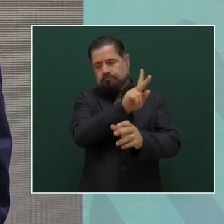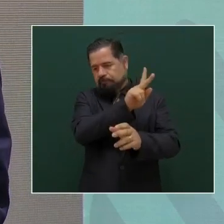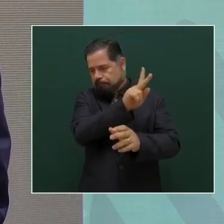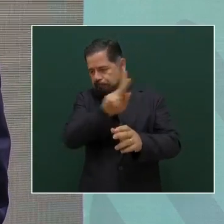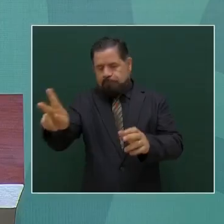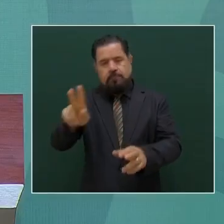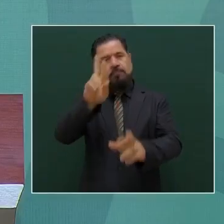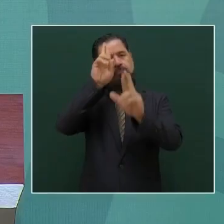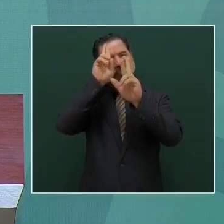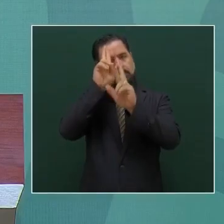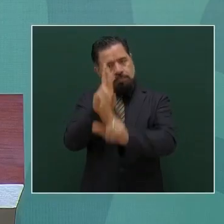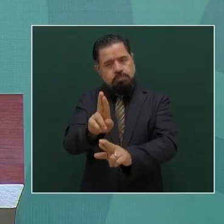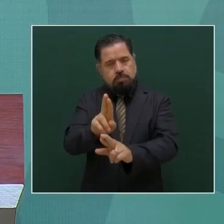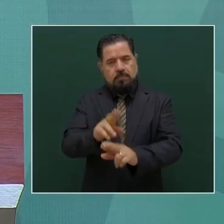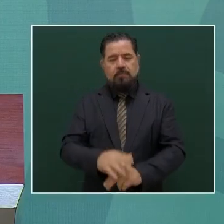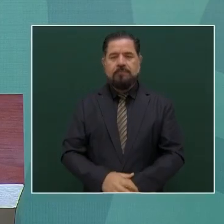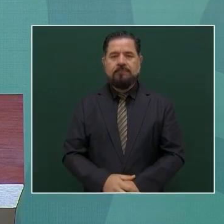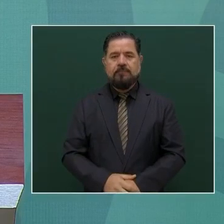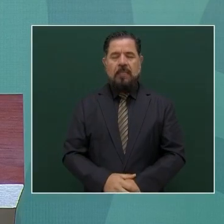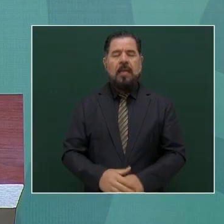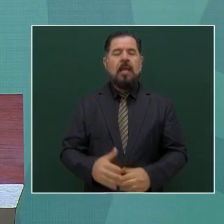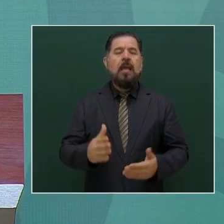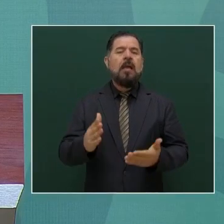Segundo, porque